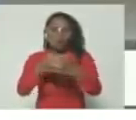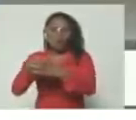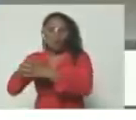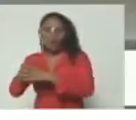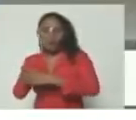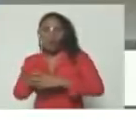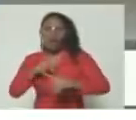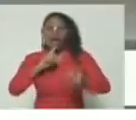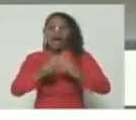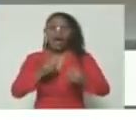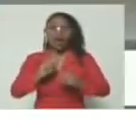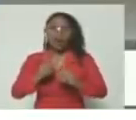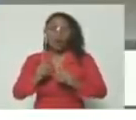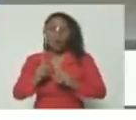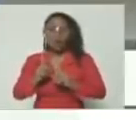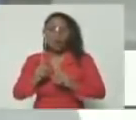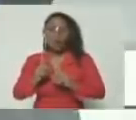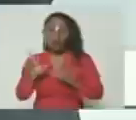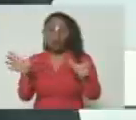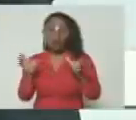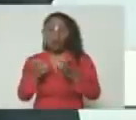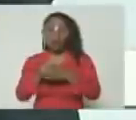Algunas reuniones no son públicas, Bertucci.